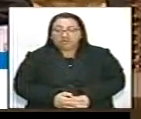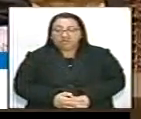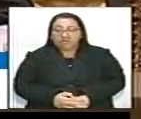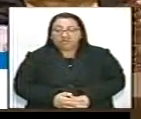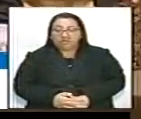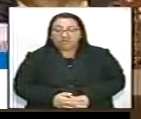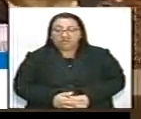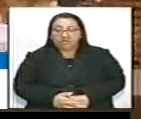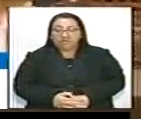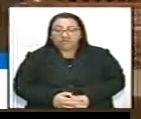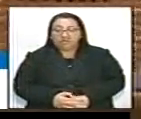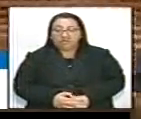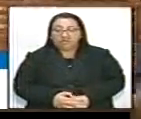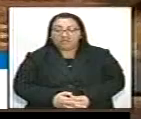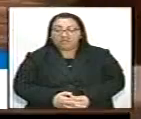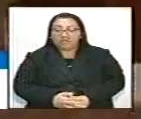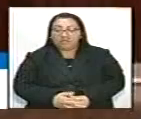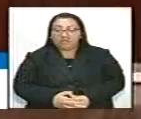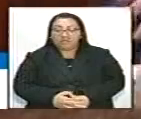Congresista Takayama.